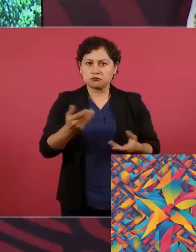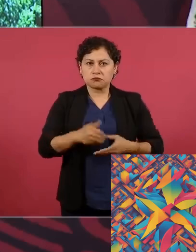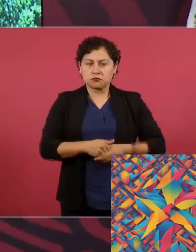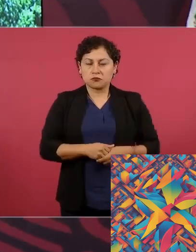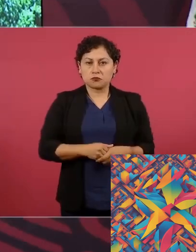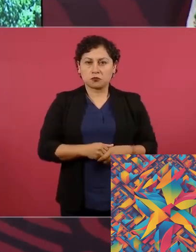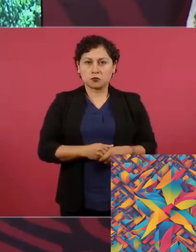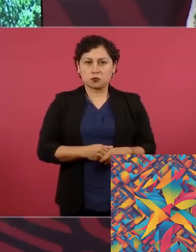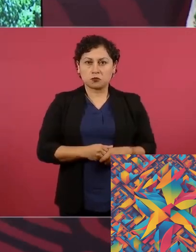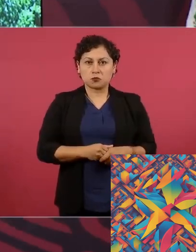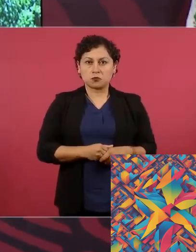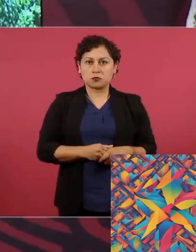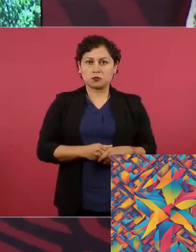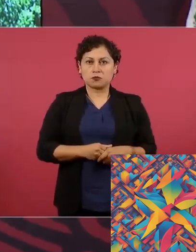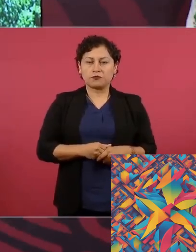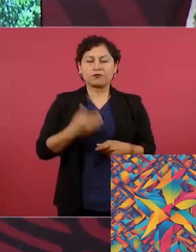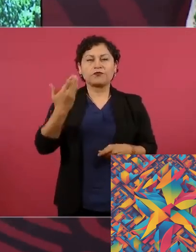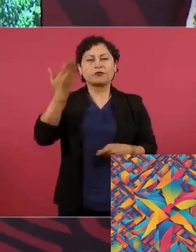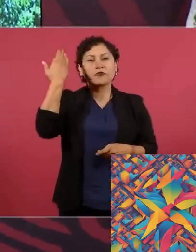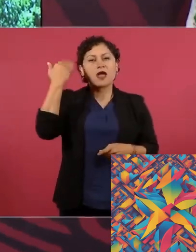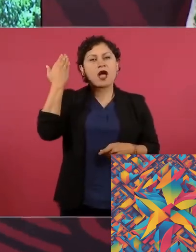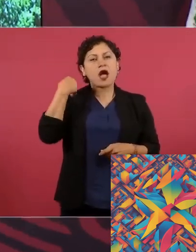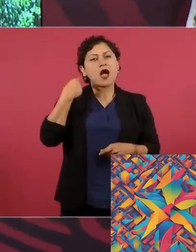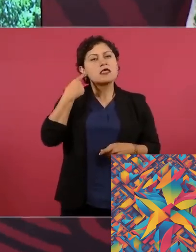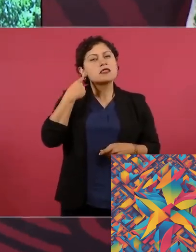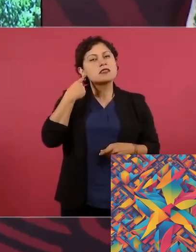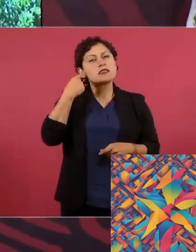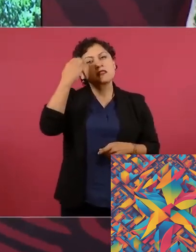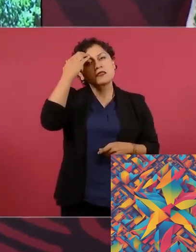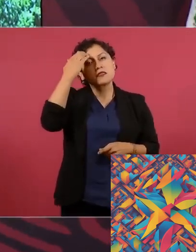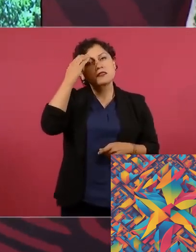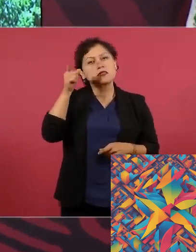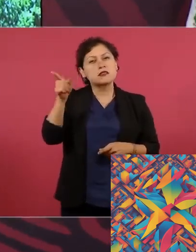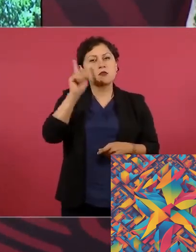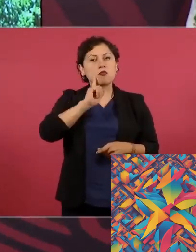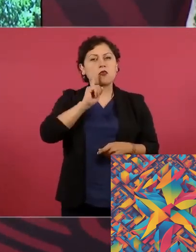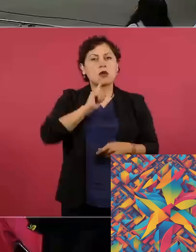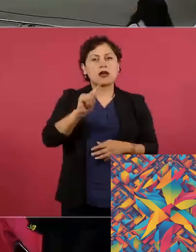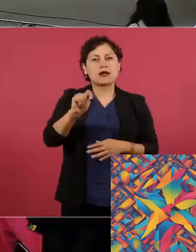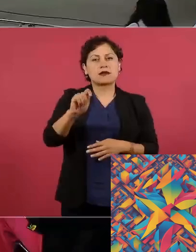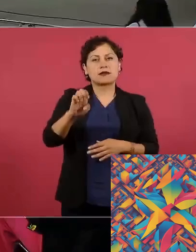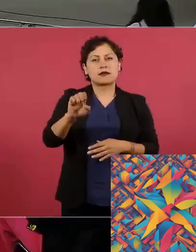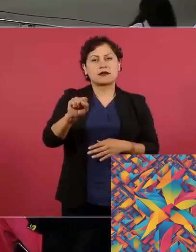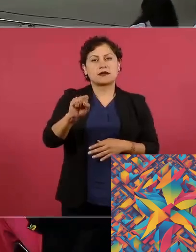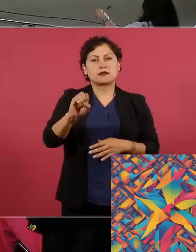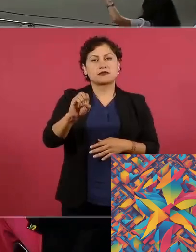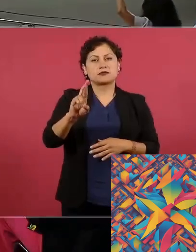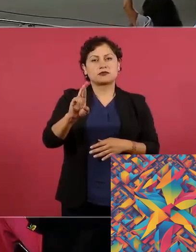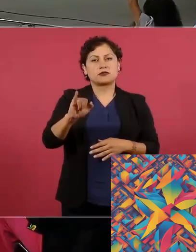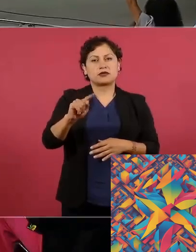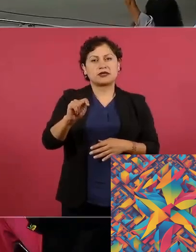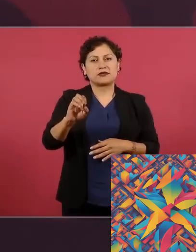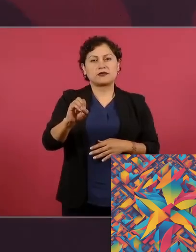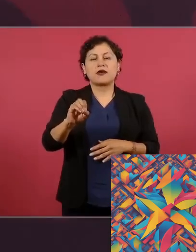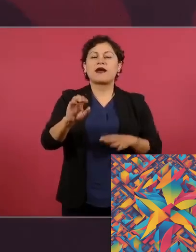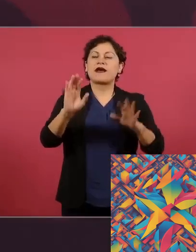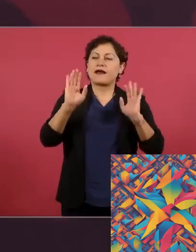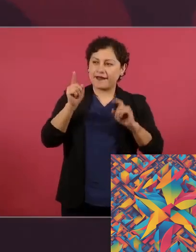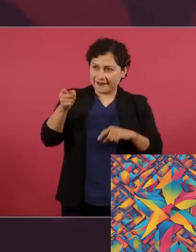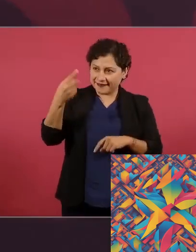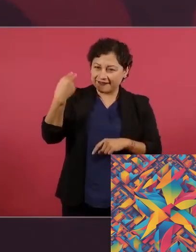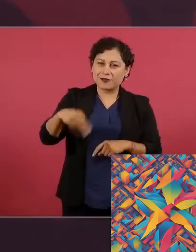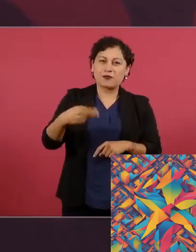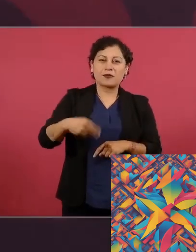La noticia relata como Genaro García Luna, extitular de la Secretaría de Seguridad Pública durante el gobierno de Felipe Calderón,